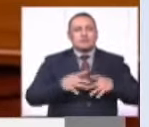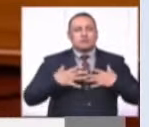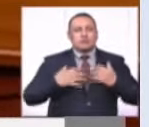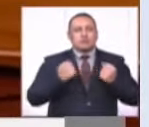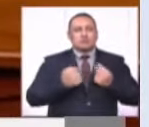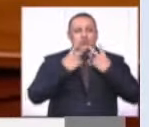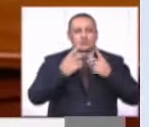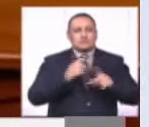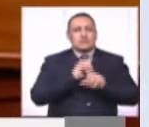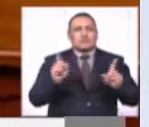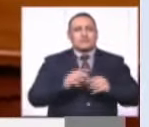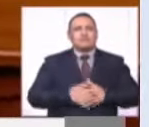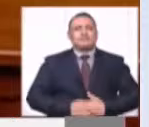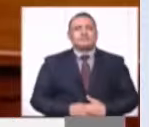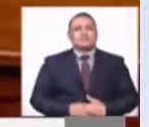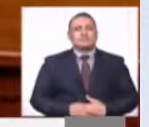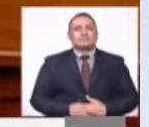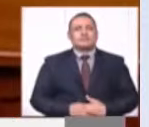no se encuentra.